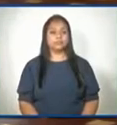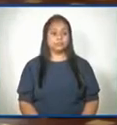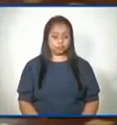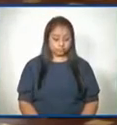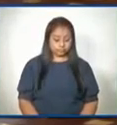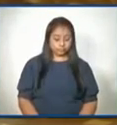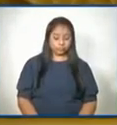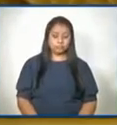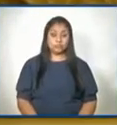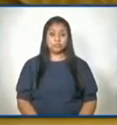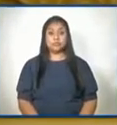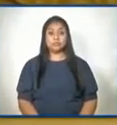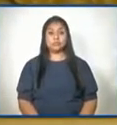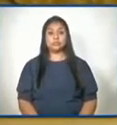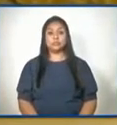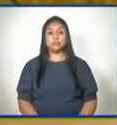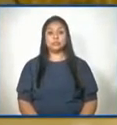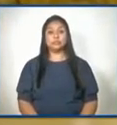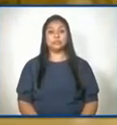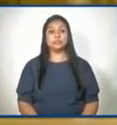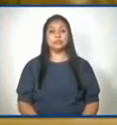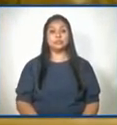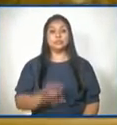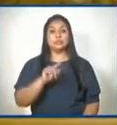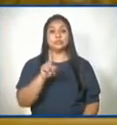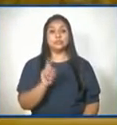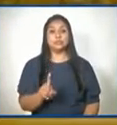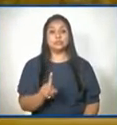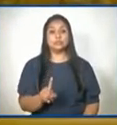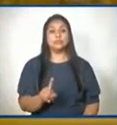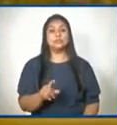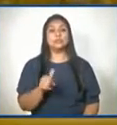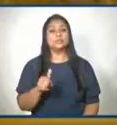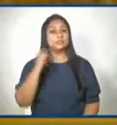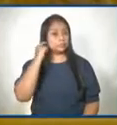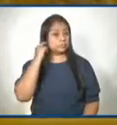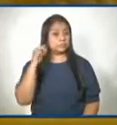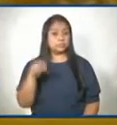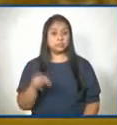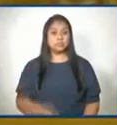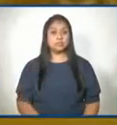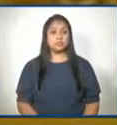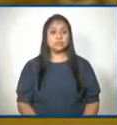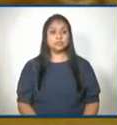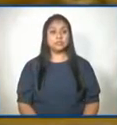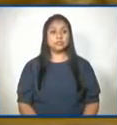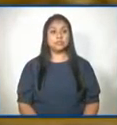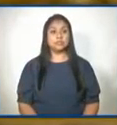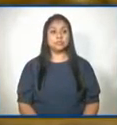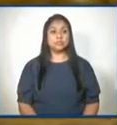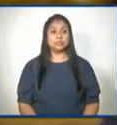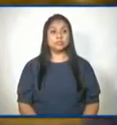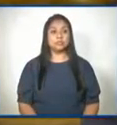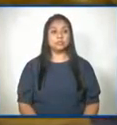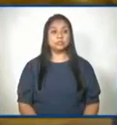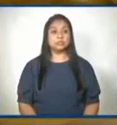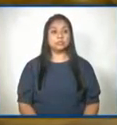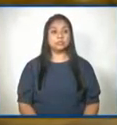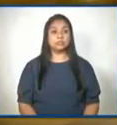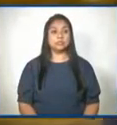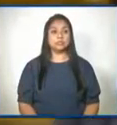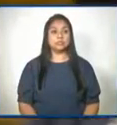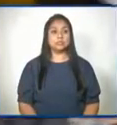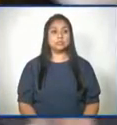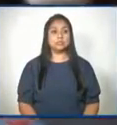Viceministra, tenemos la última consulta de la periodista Lucía Contreras de la Agencia Guatemalteca de Noticias, AGN.